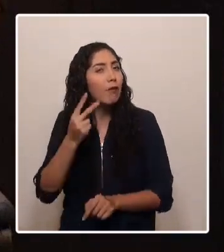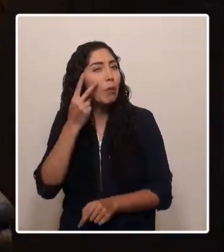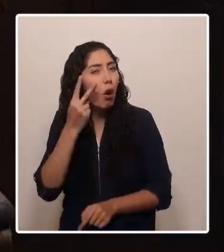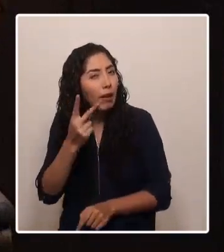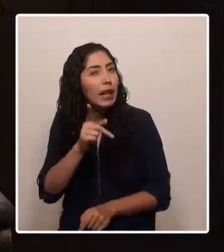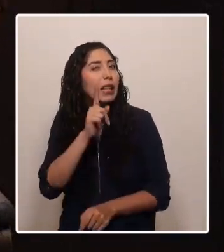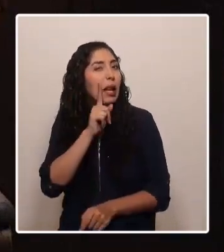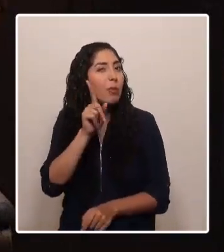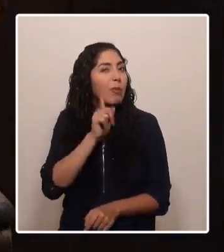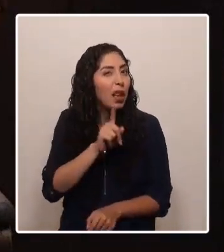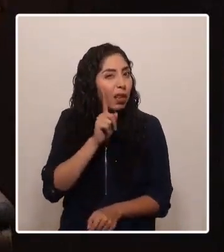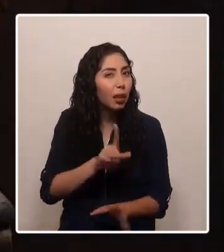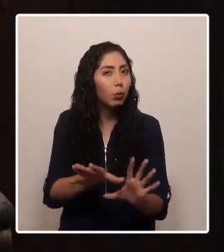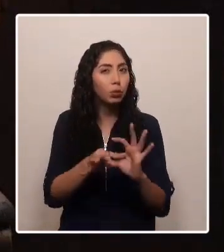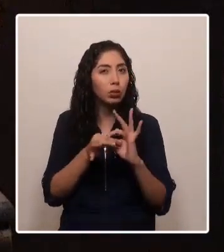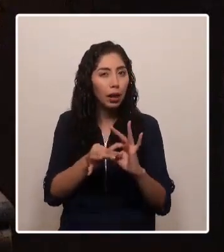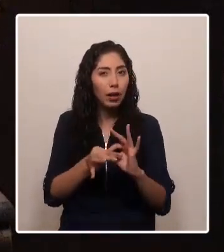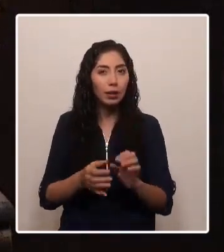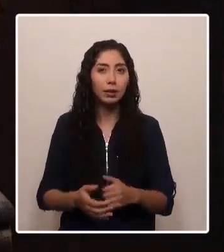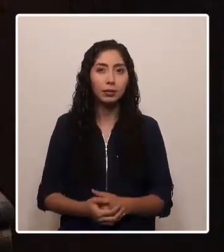miente. Muchas gracias.